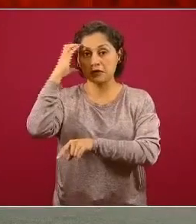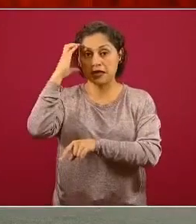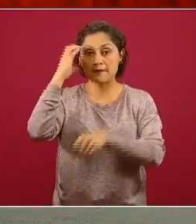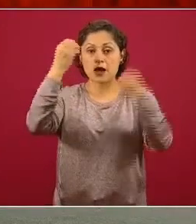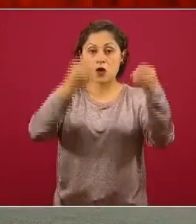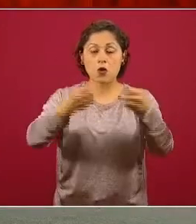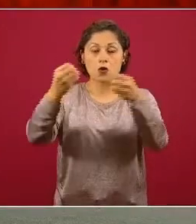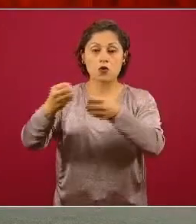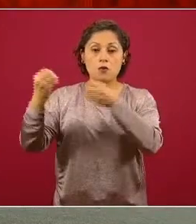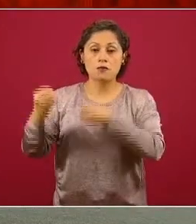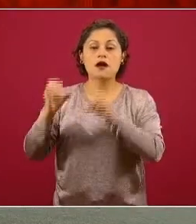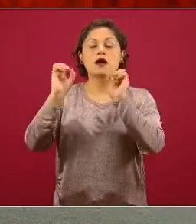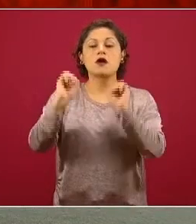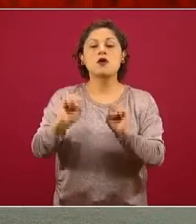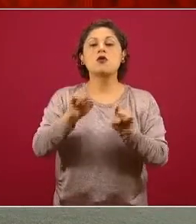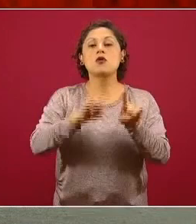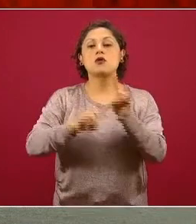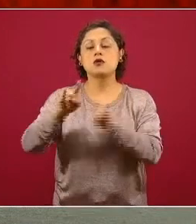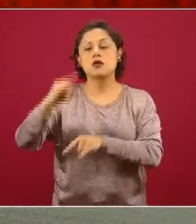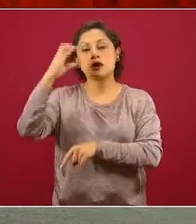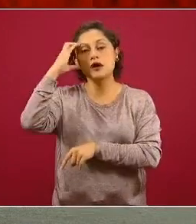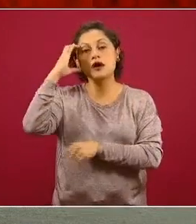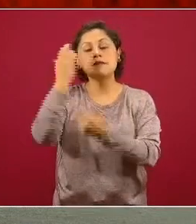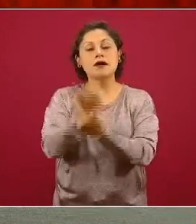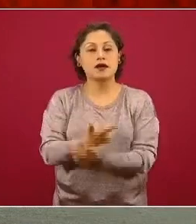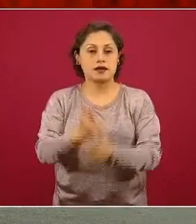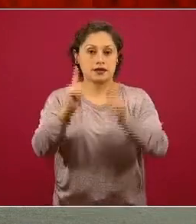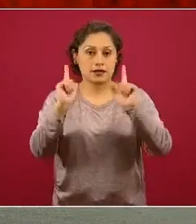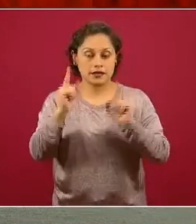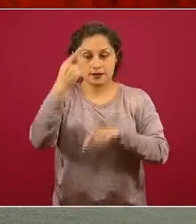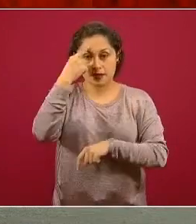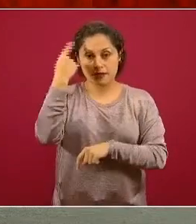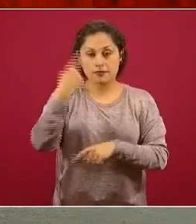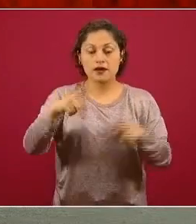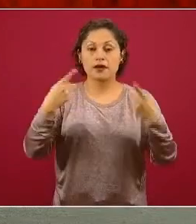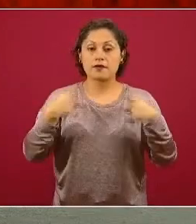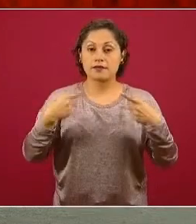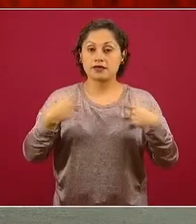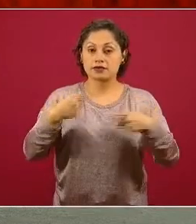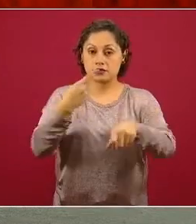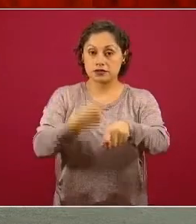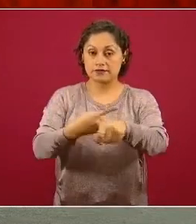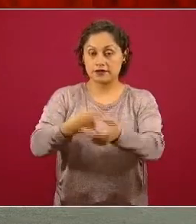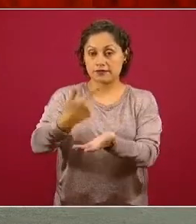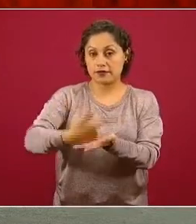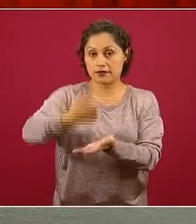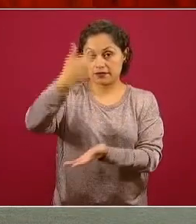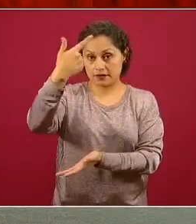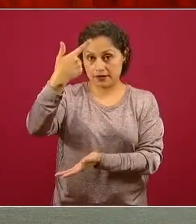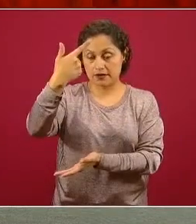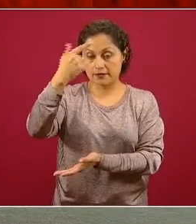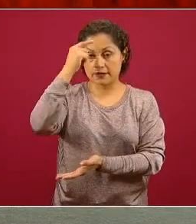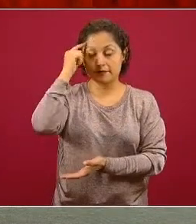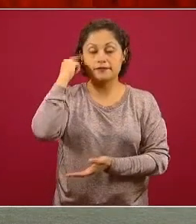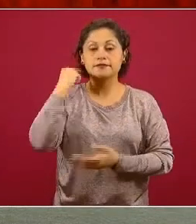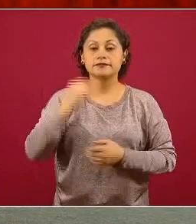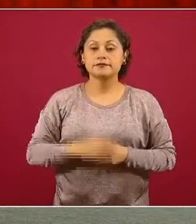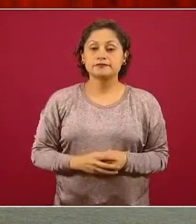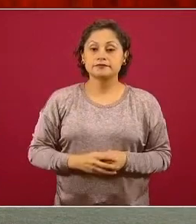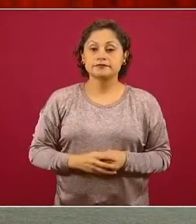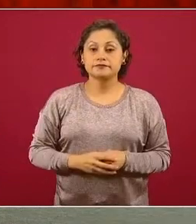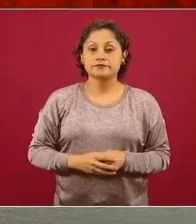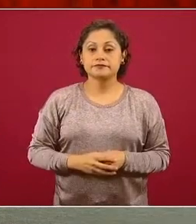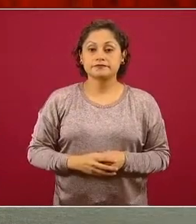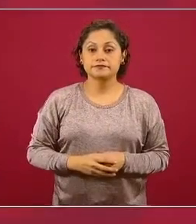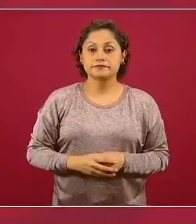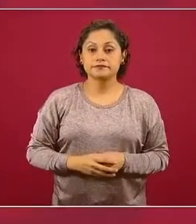dispuestas específicamente para atender a personas con infección respiratoria aguda grave, se conozca o no el